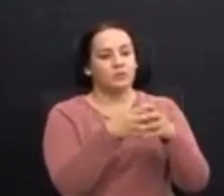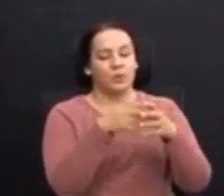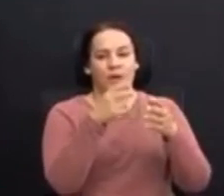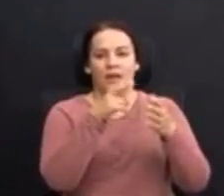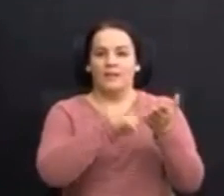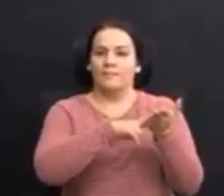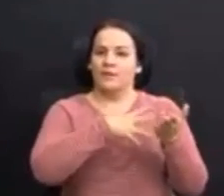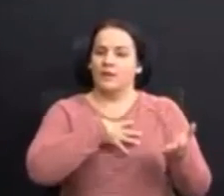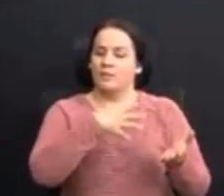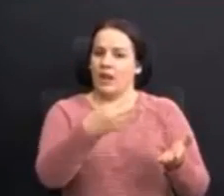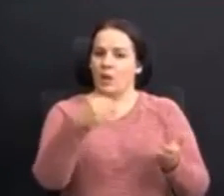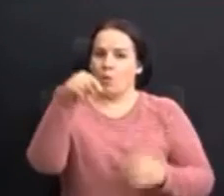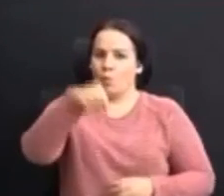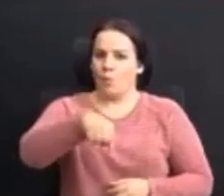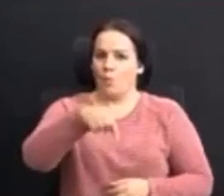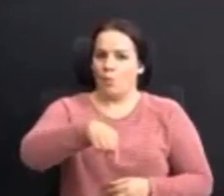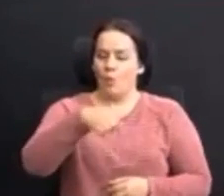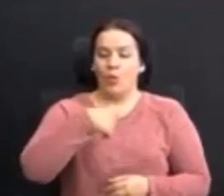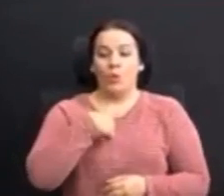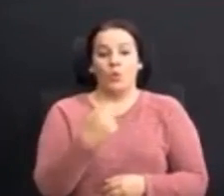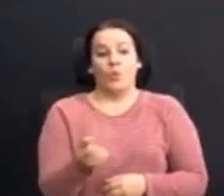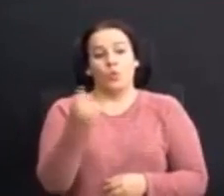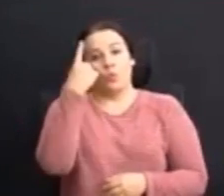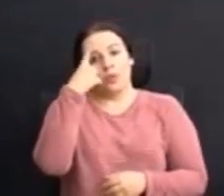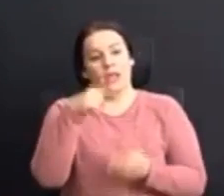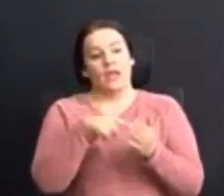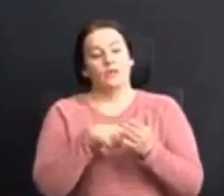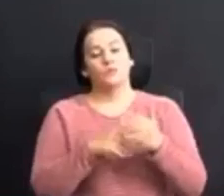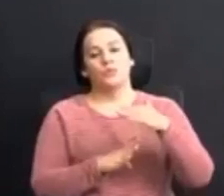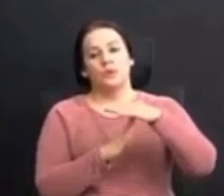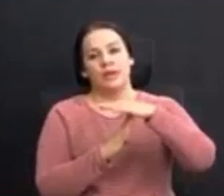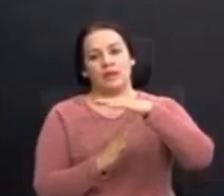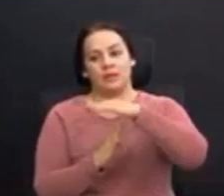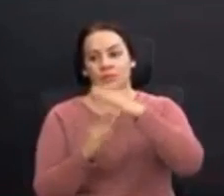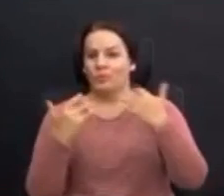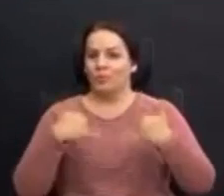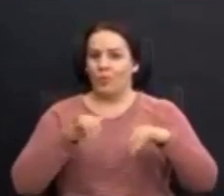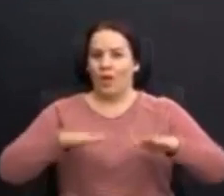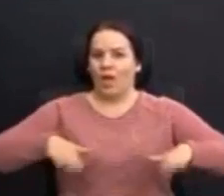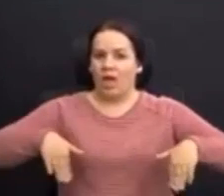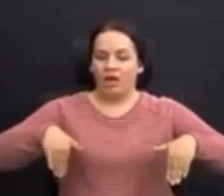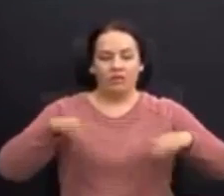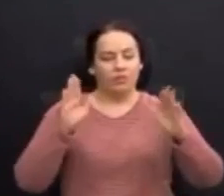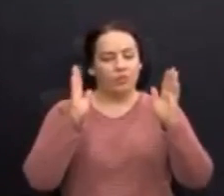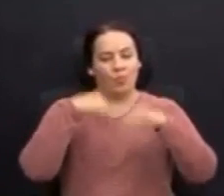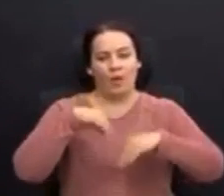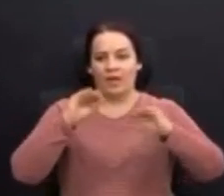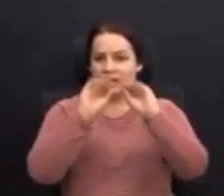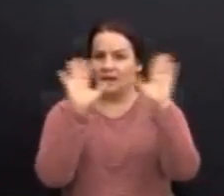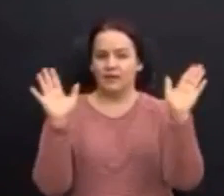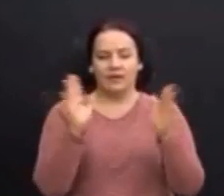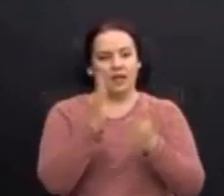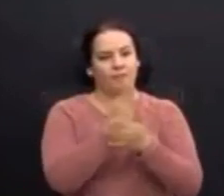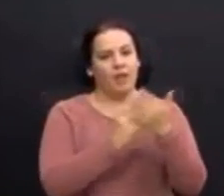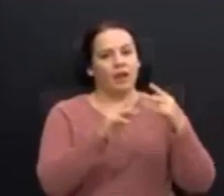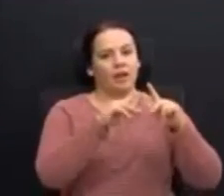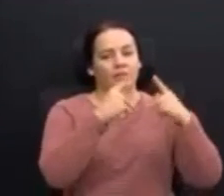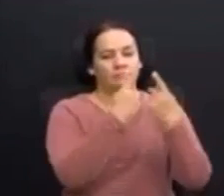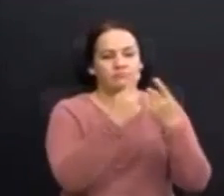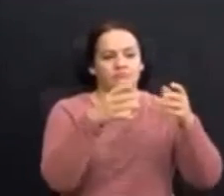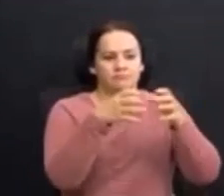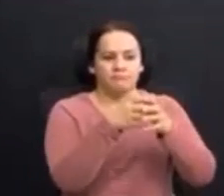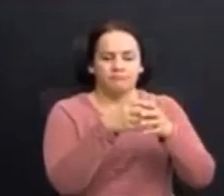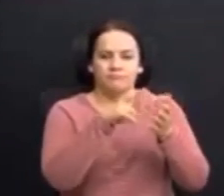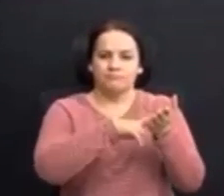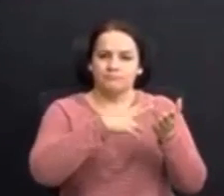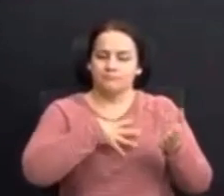hoy. Yo interpreto estos recesos de que todavía no hay claridad por parte de la fracción del Partido de Liberación Nacional de cómo hacer